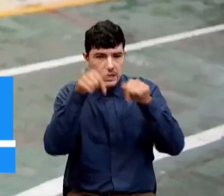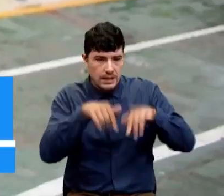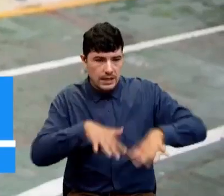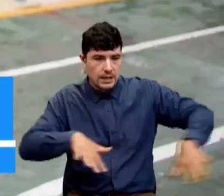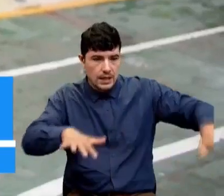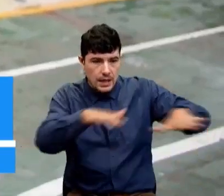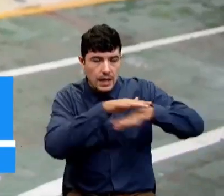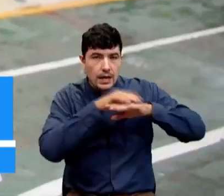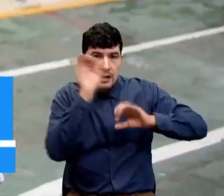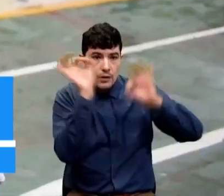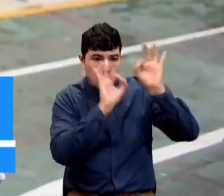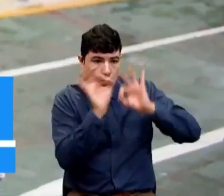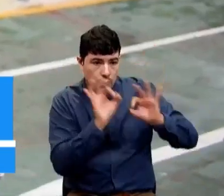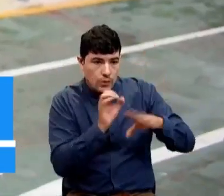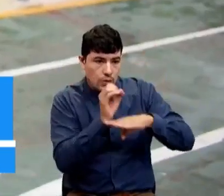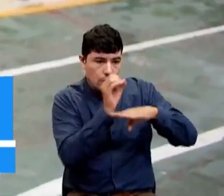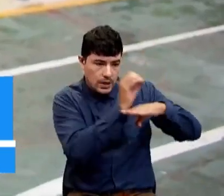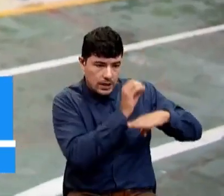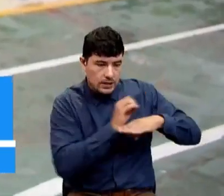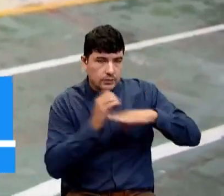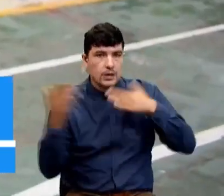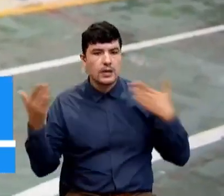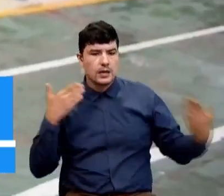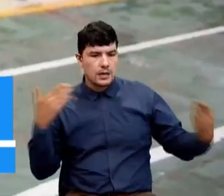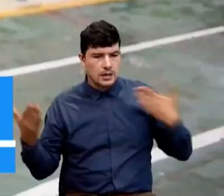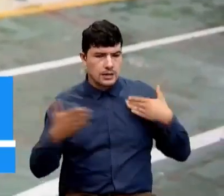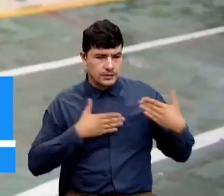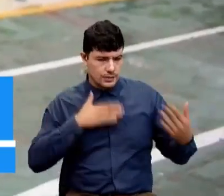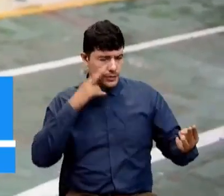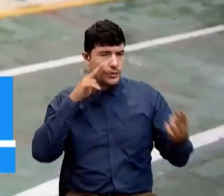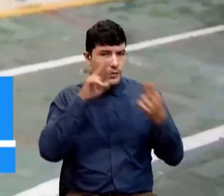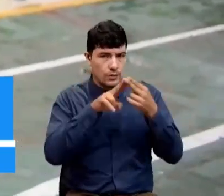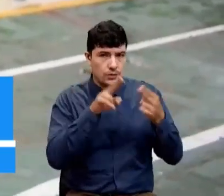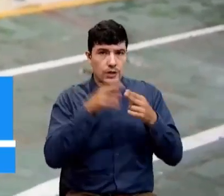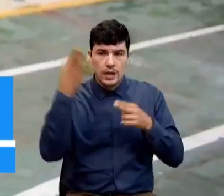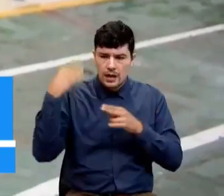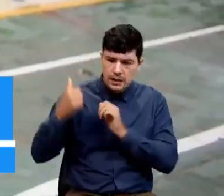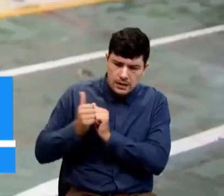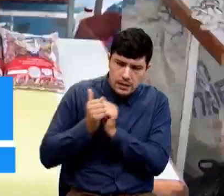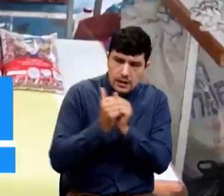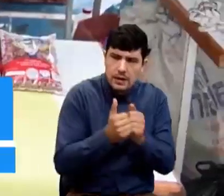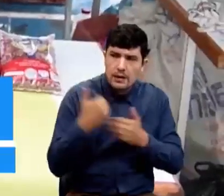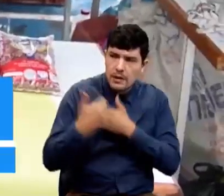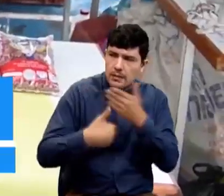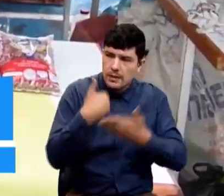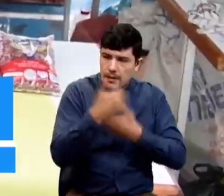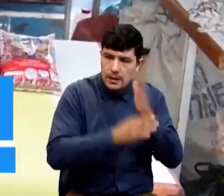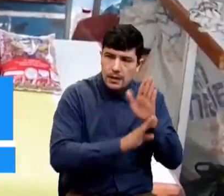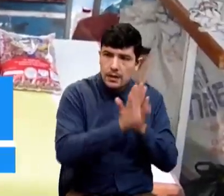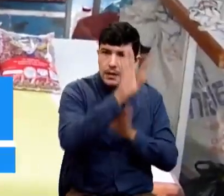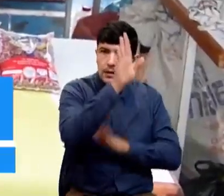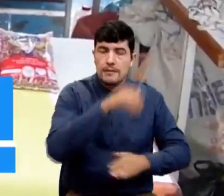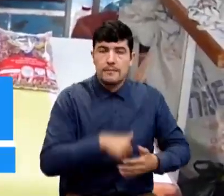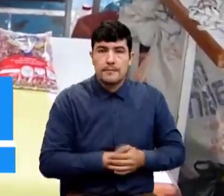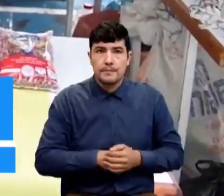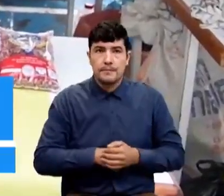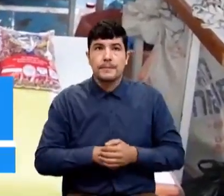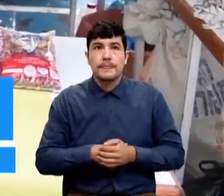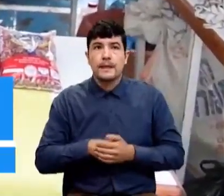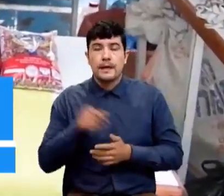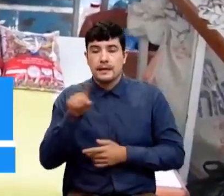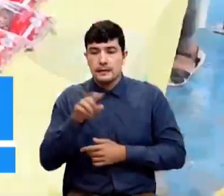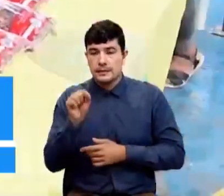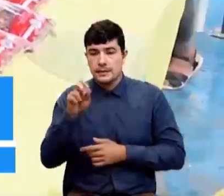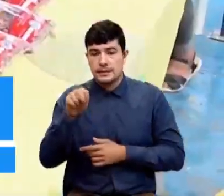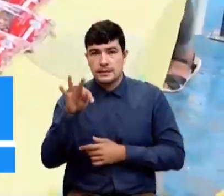organizaciones de campesinos que conozco y con los con los que he caminado durante tanto tiempo para los santarroseño es motivo de